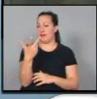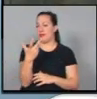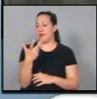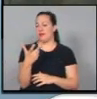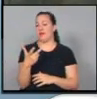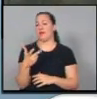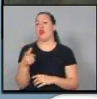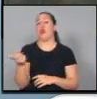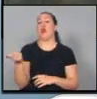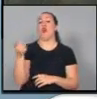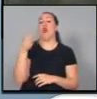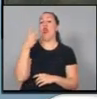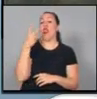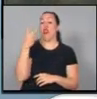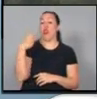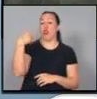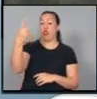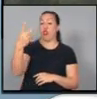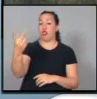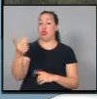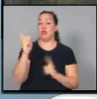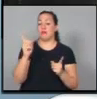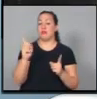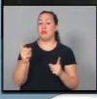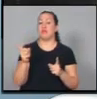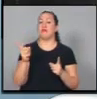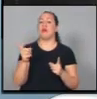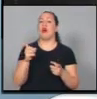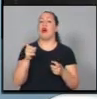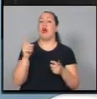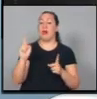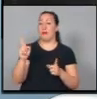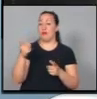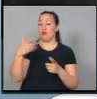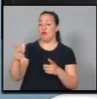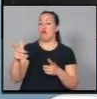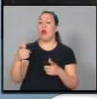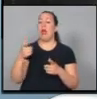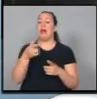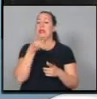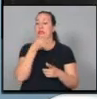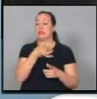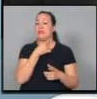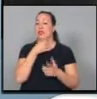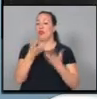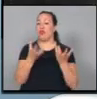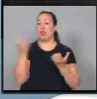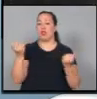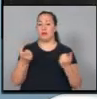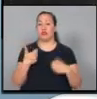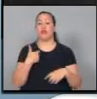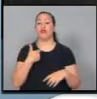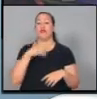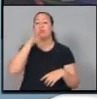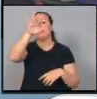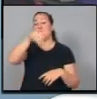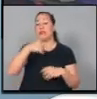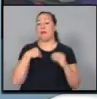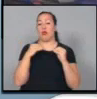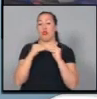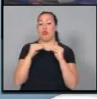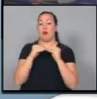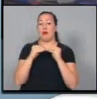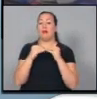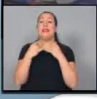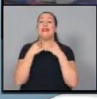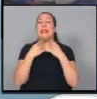Bueno, los 2 que estaban adelante eran los que estaban provocando, digamos, el incendio del camión. Yo lo que hago es llamar a mis compañeros, gritarlo, porque ellos estaban a